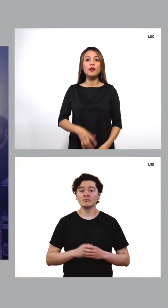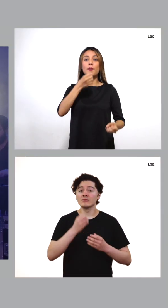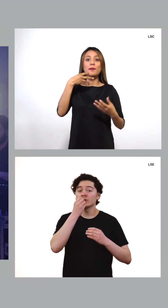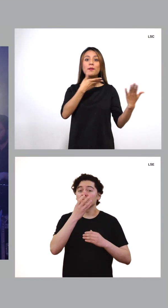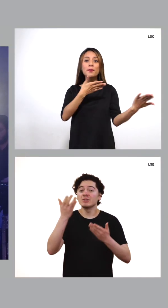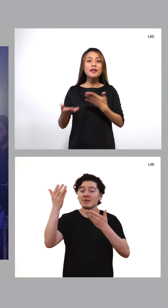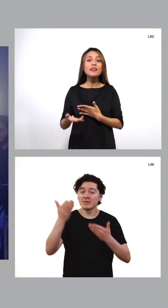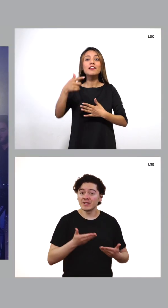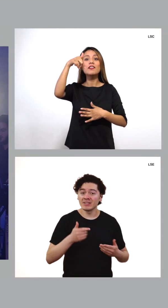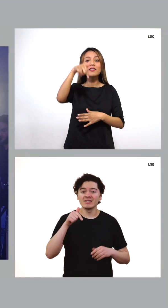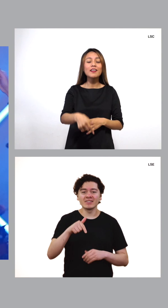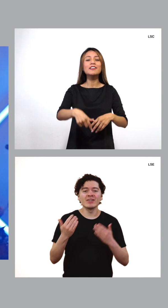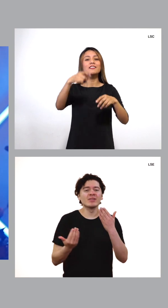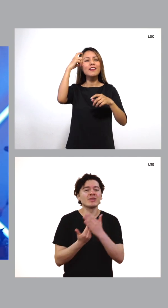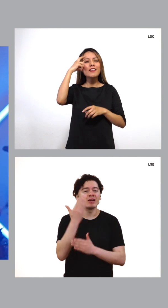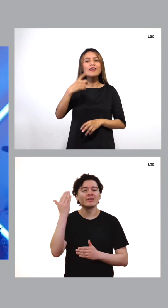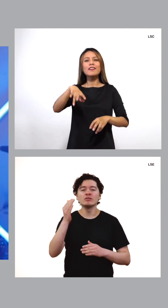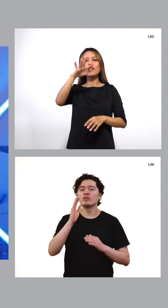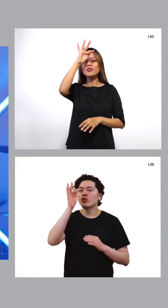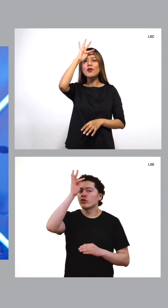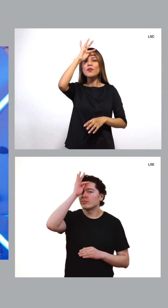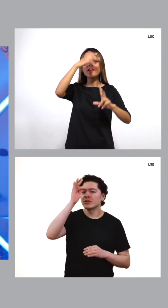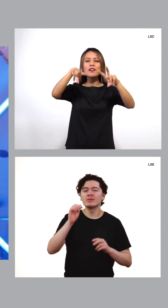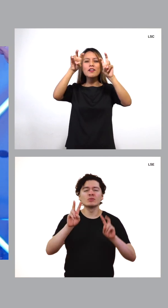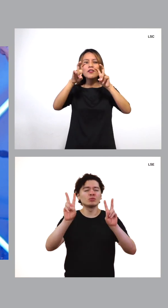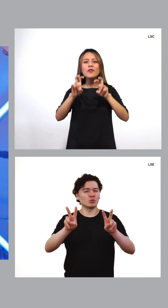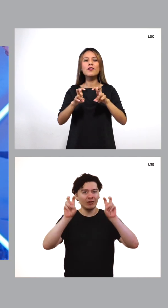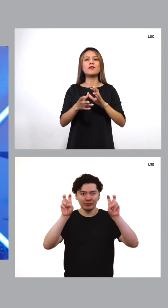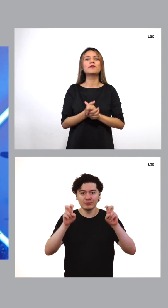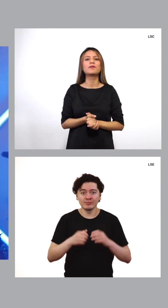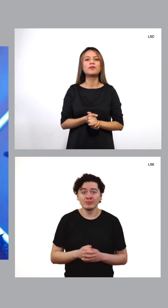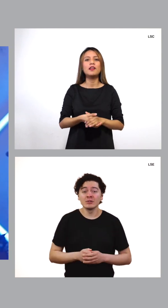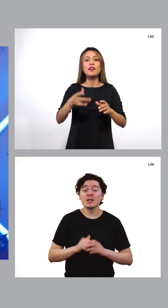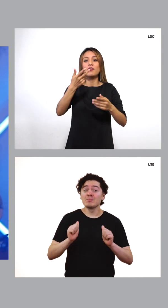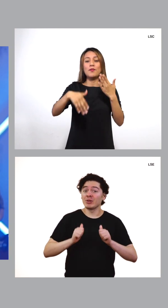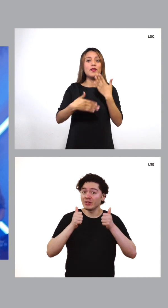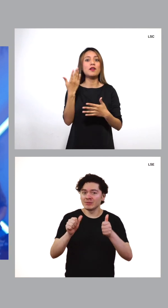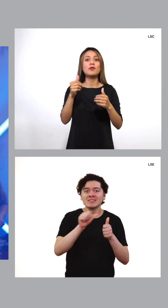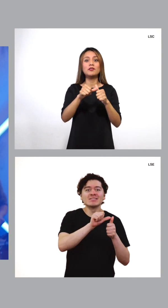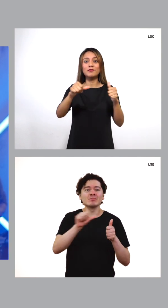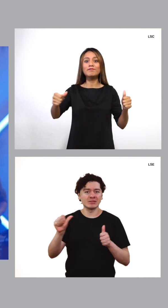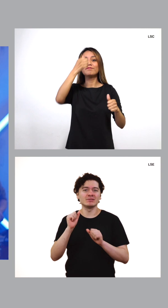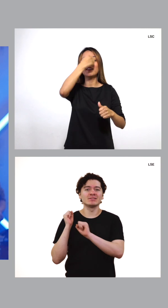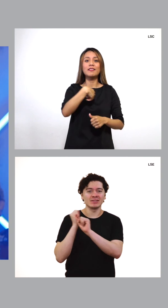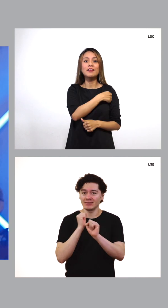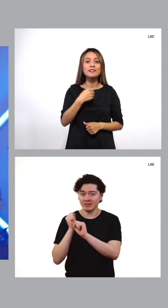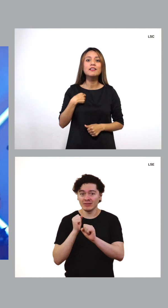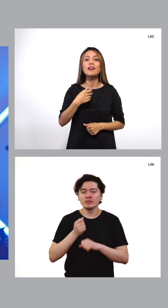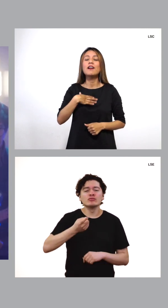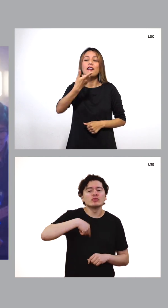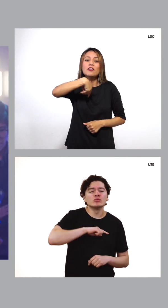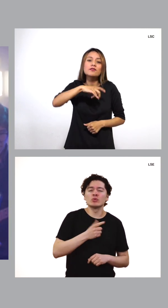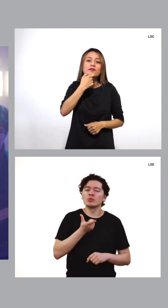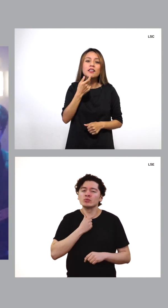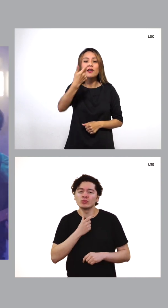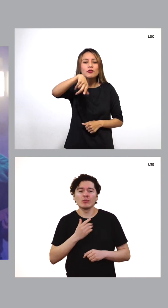Bienvenidos en este día a un nuevo domingo en línea. Empezamos la Semana Santa y nos gustaría que desde ahí, desde donde estés, puedas cantar juntos con nosotros,